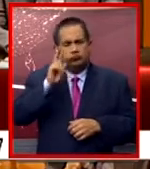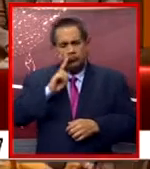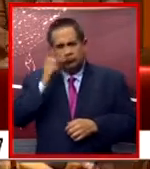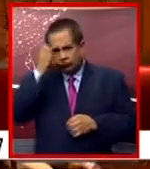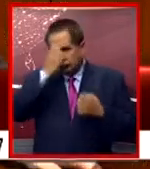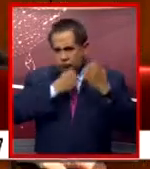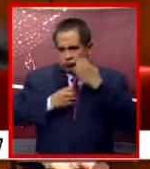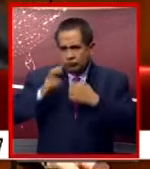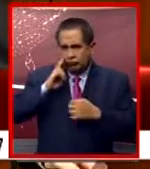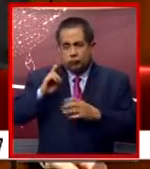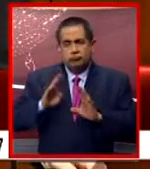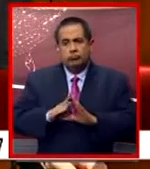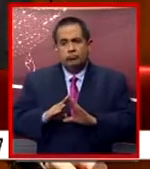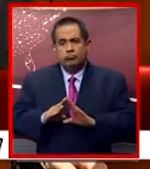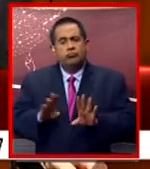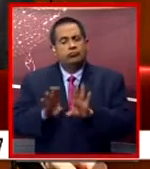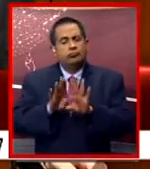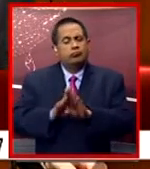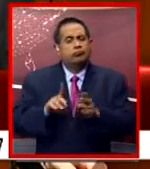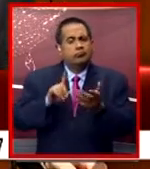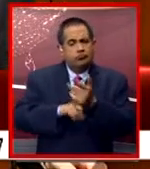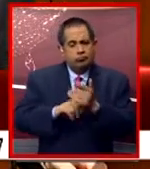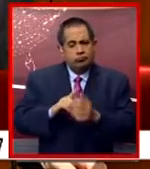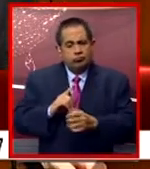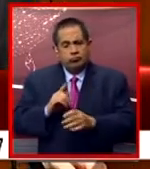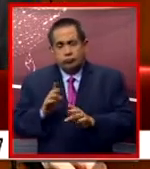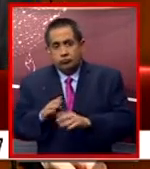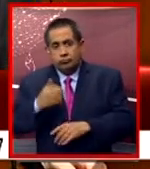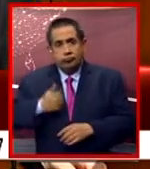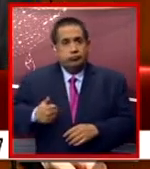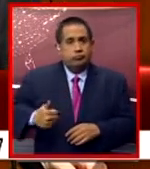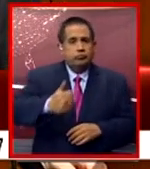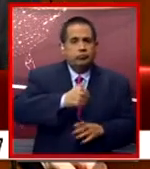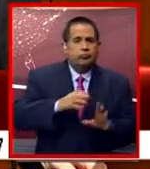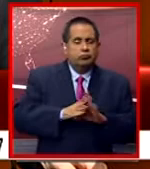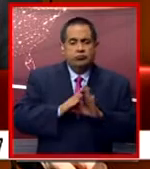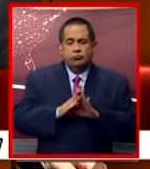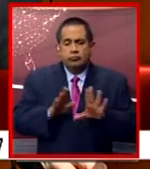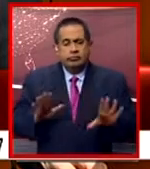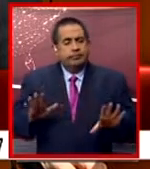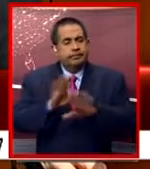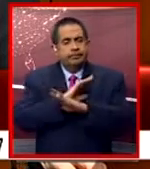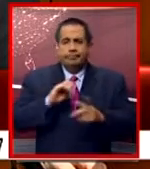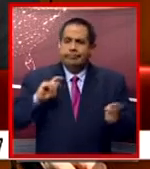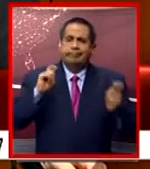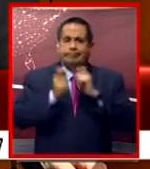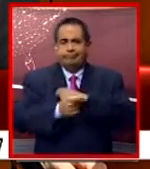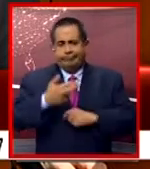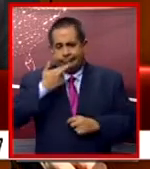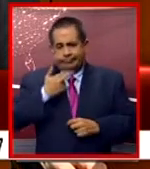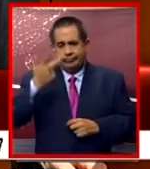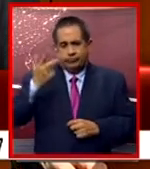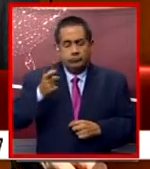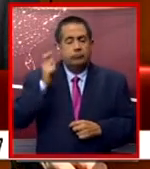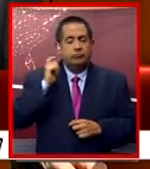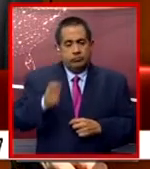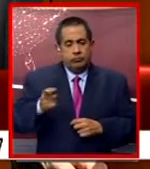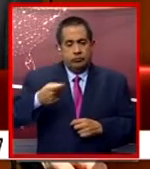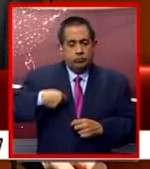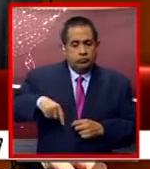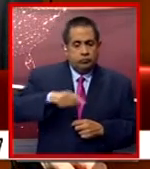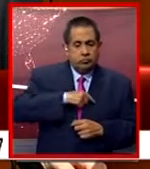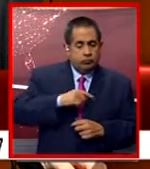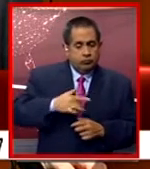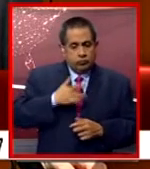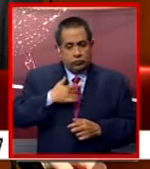evaluados y podemos darnos cuenta si cada una de esas piezas transformaron el país para mejor. El hecho de que nos falte